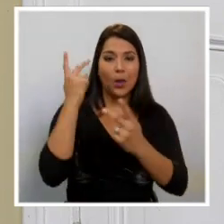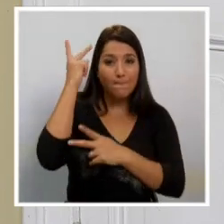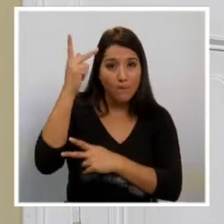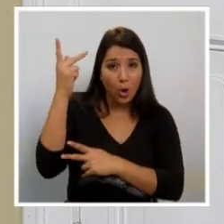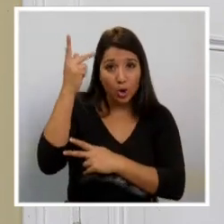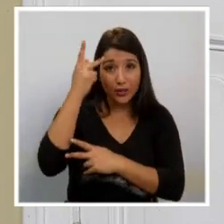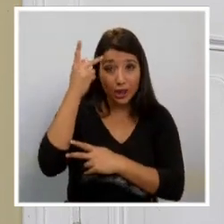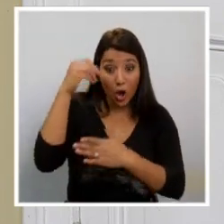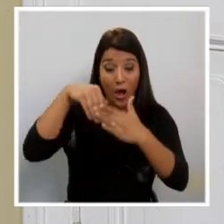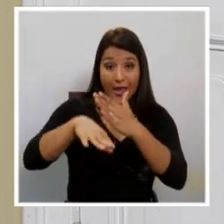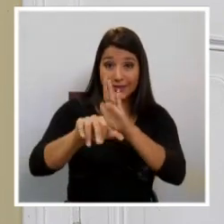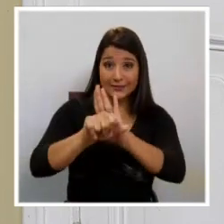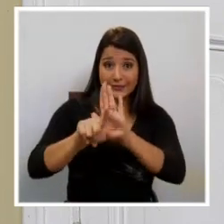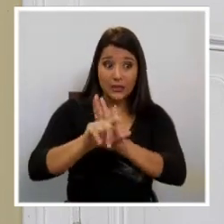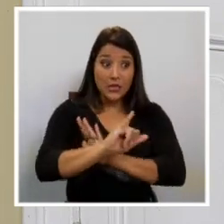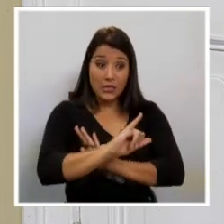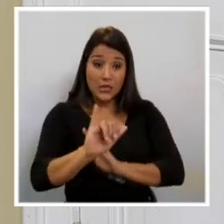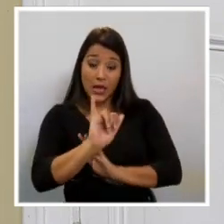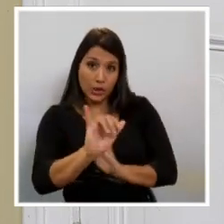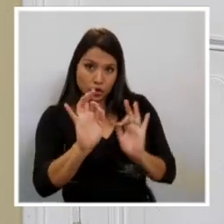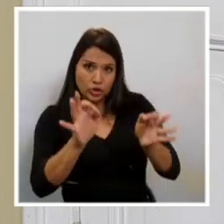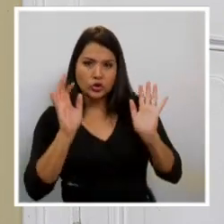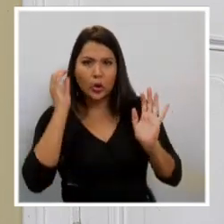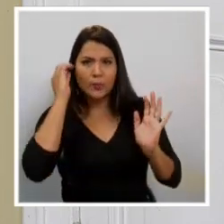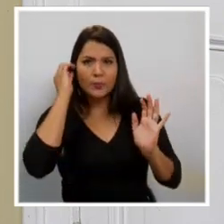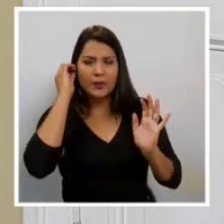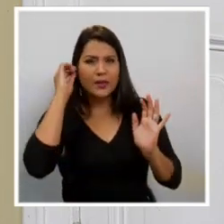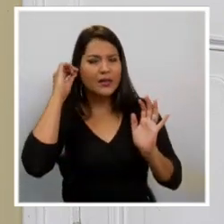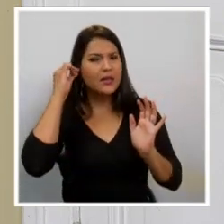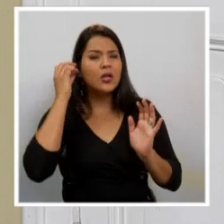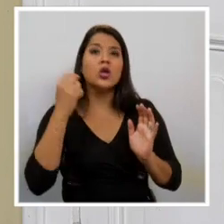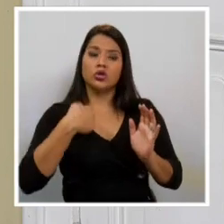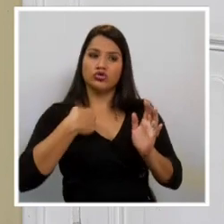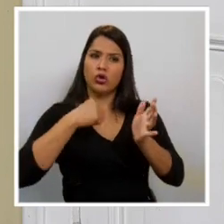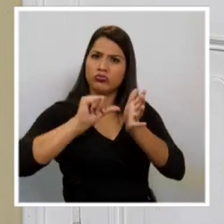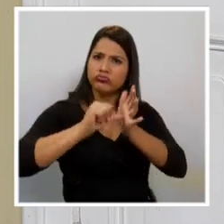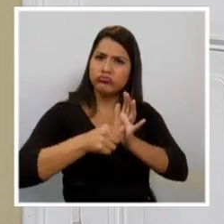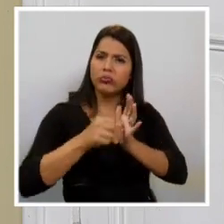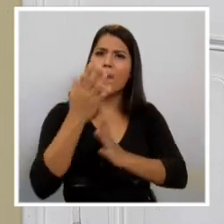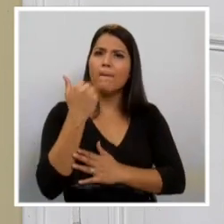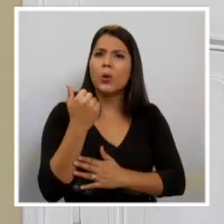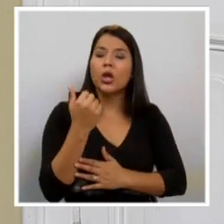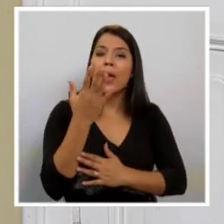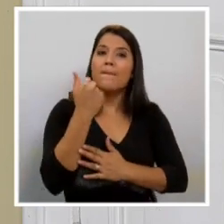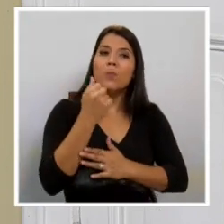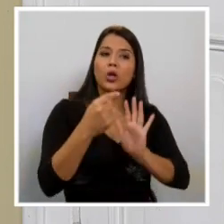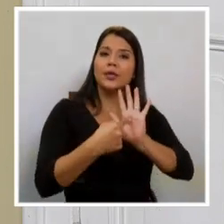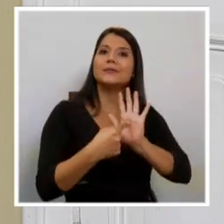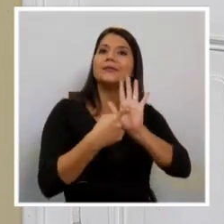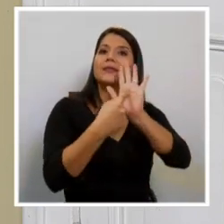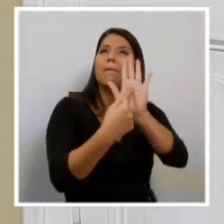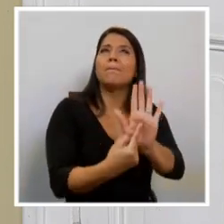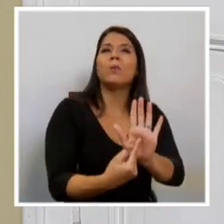políticas en este Parlamento, y eso está bien. Yo no lo resalto porque se muestra